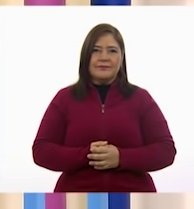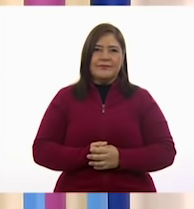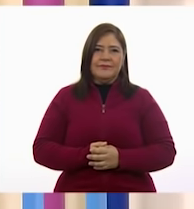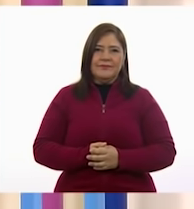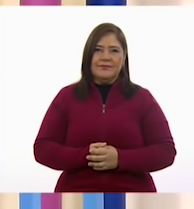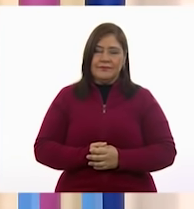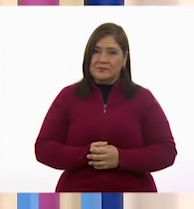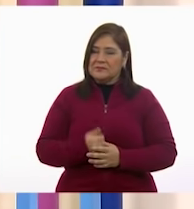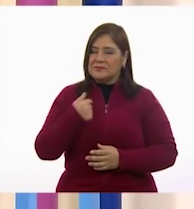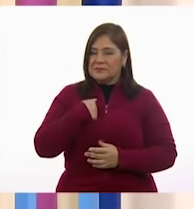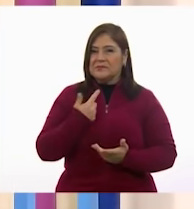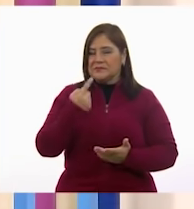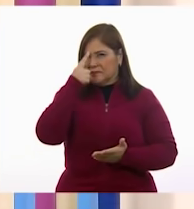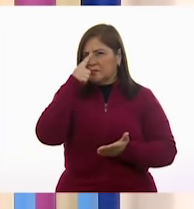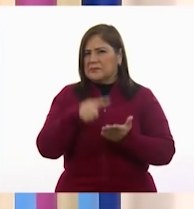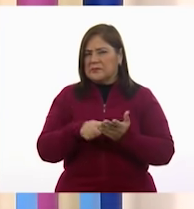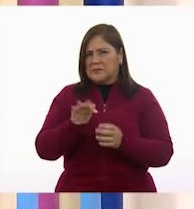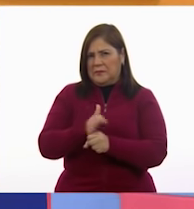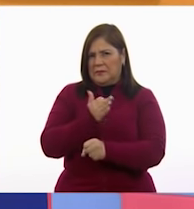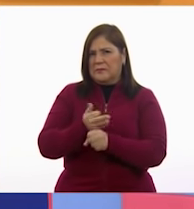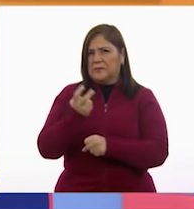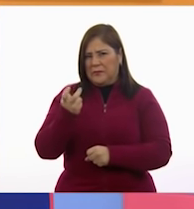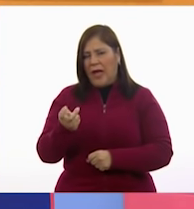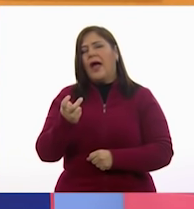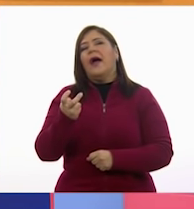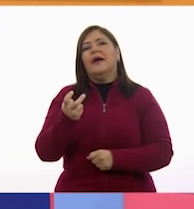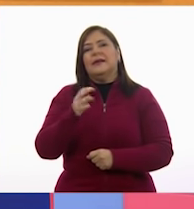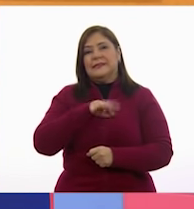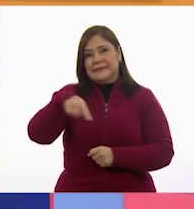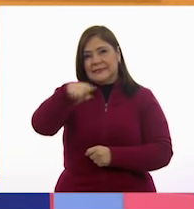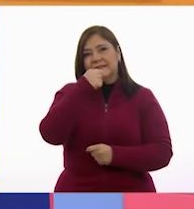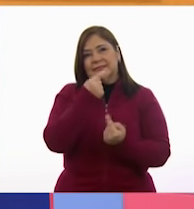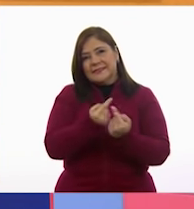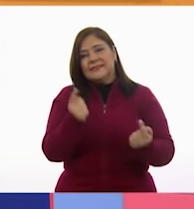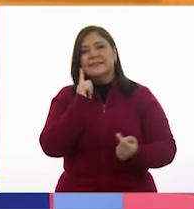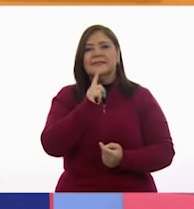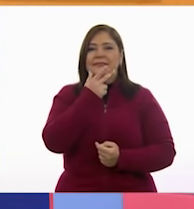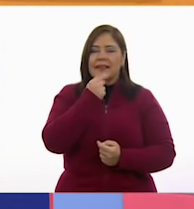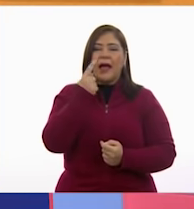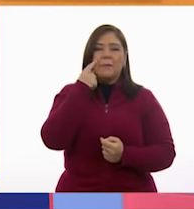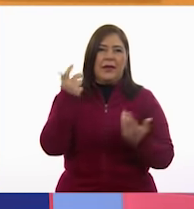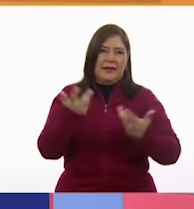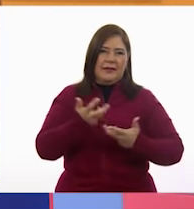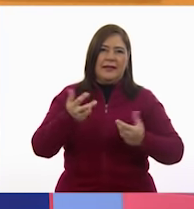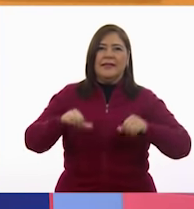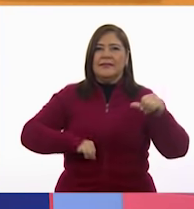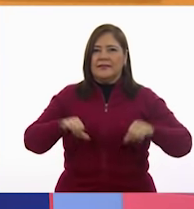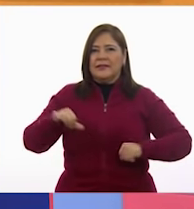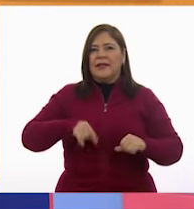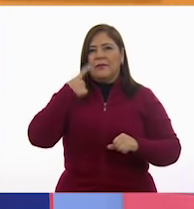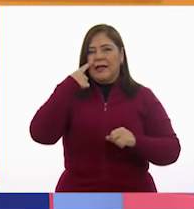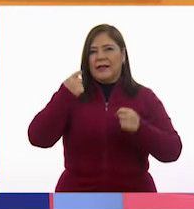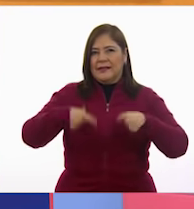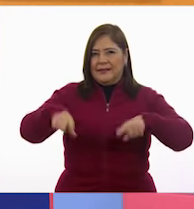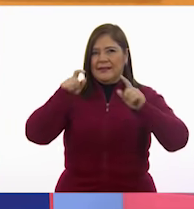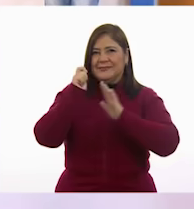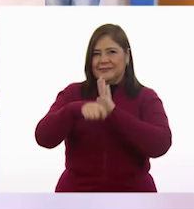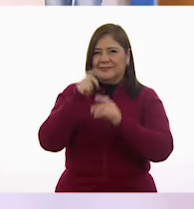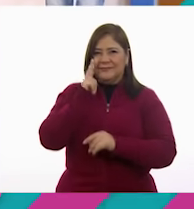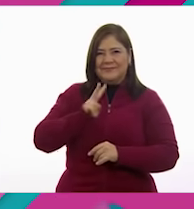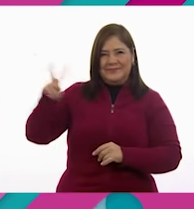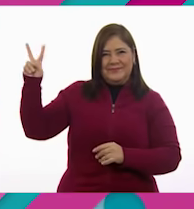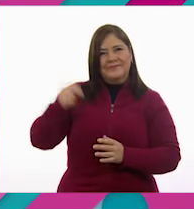Entonces, yo creo que con eso es suficiente. Listas, niñas y niños, vamos a realizar entonces nuestra actividad y vamos a ver el siguiente video.